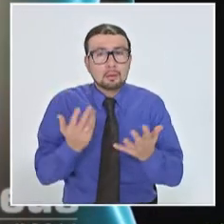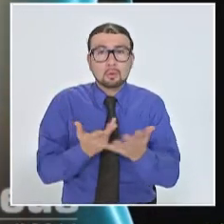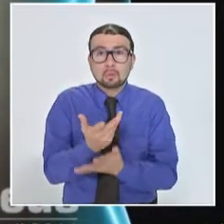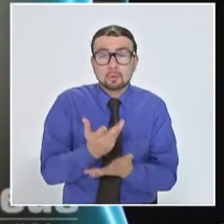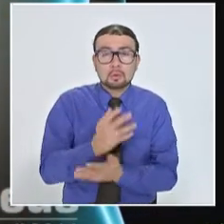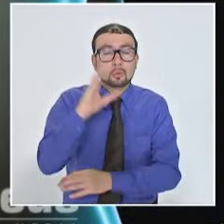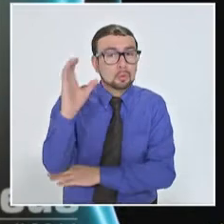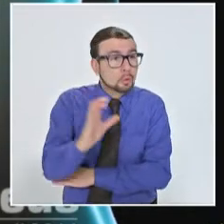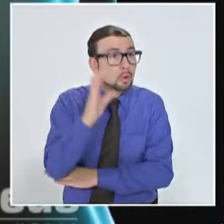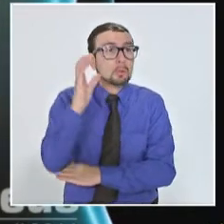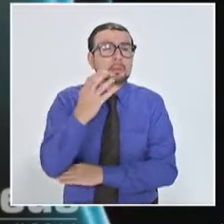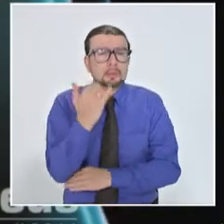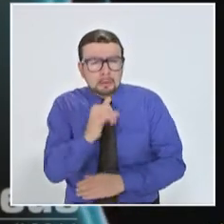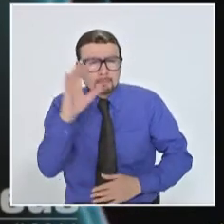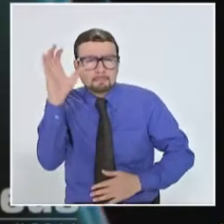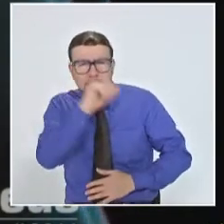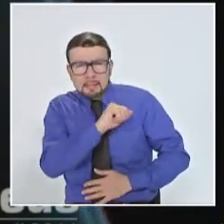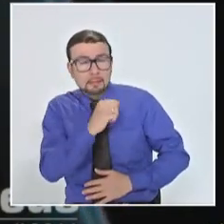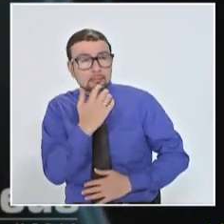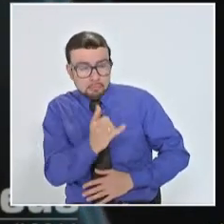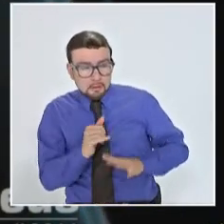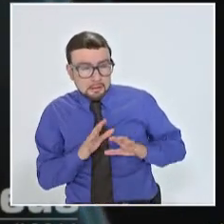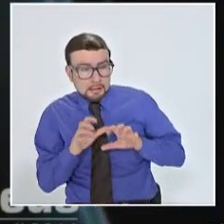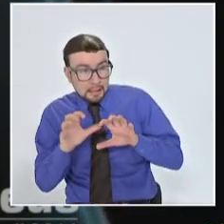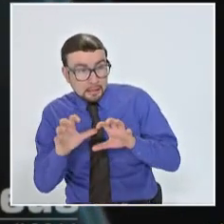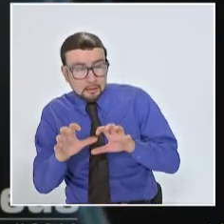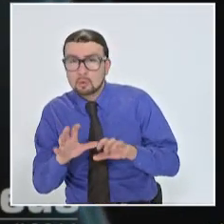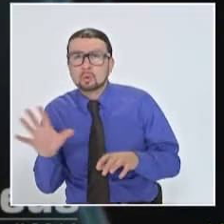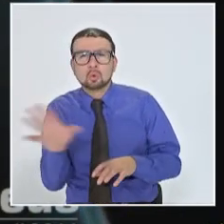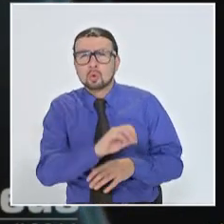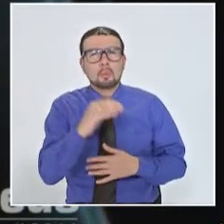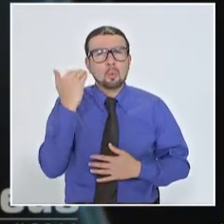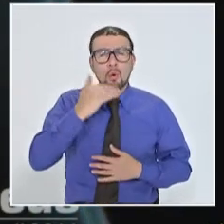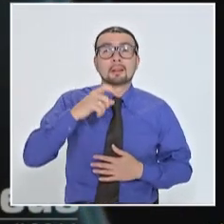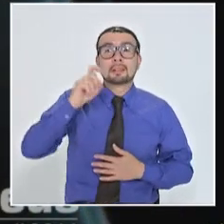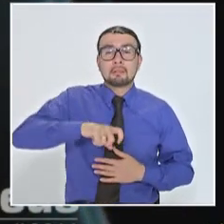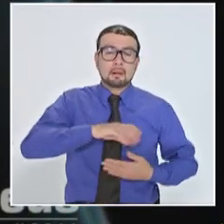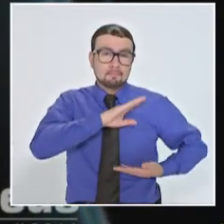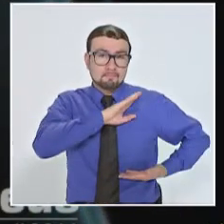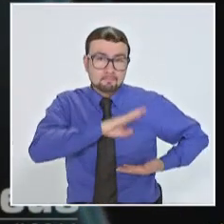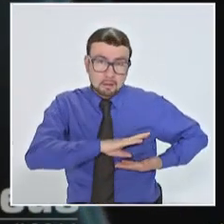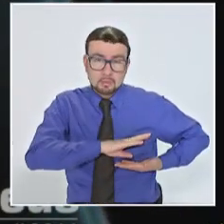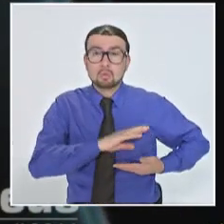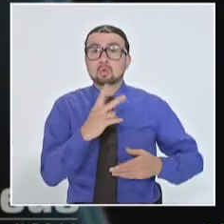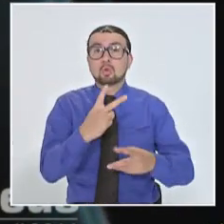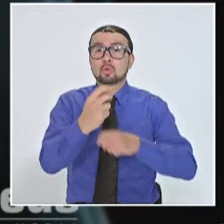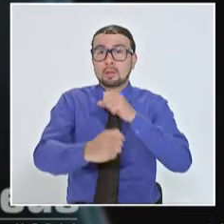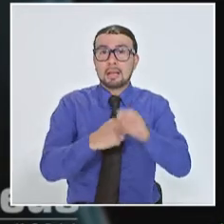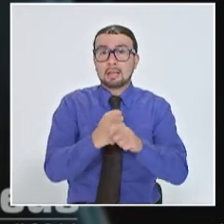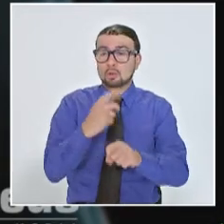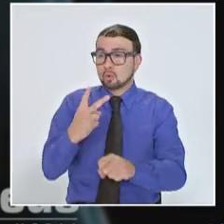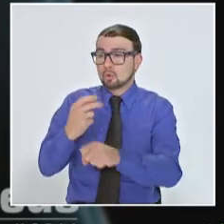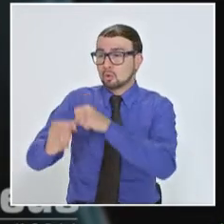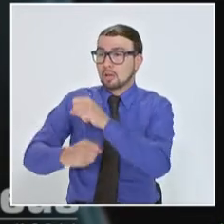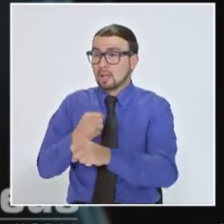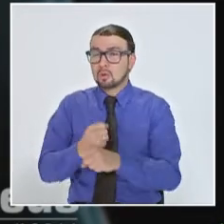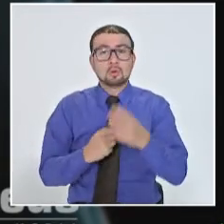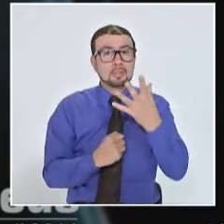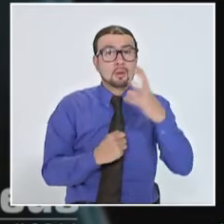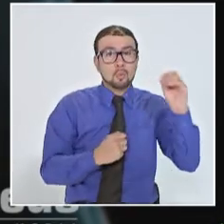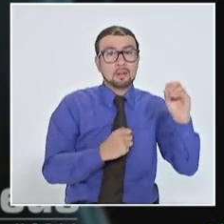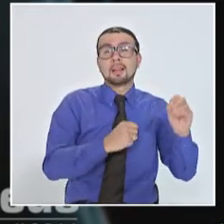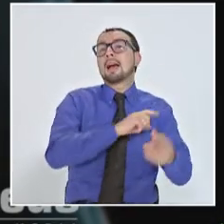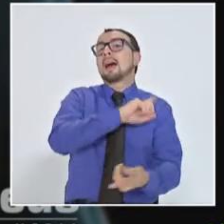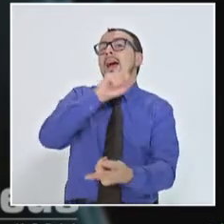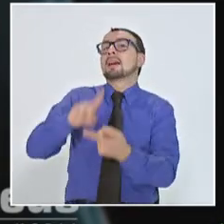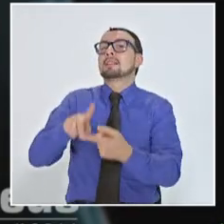en cuanto a imágenes el cáncer de mama es que toda mujer en Colombia debe tener una mamografía cada 2 años, de los 50 a los 69